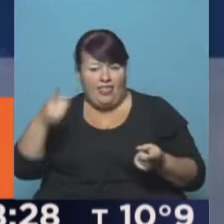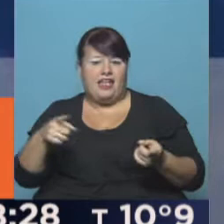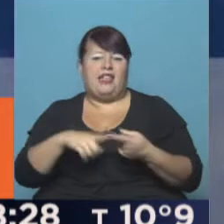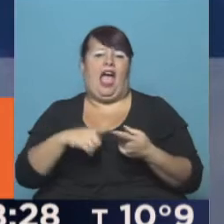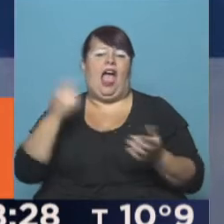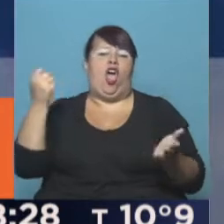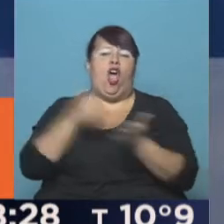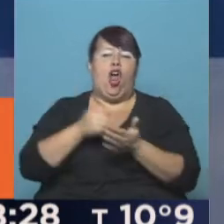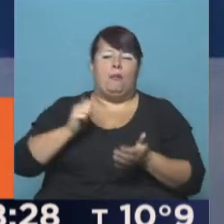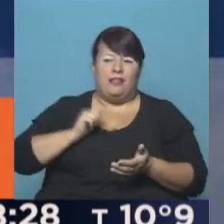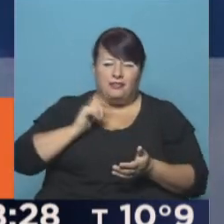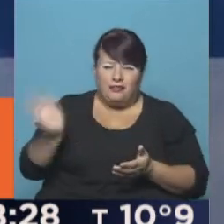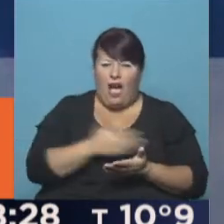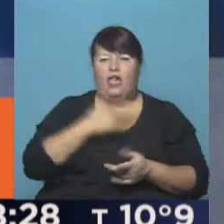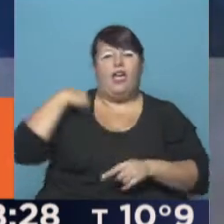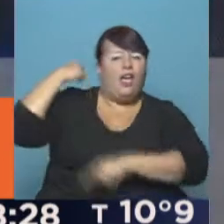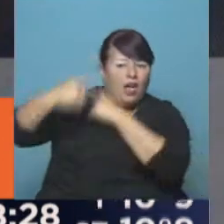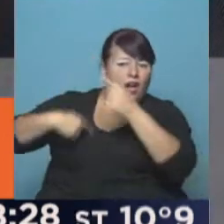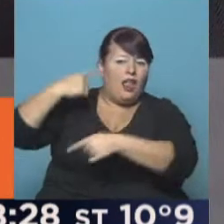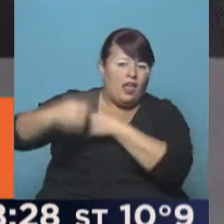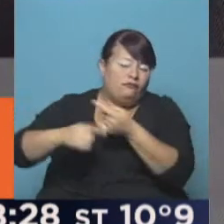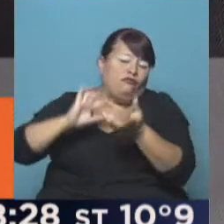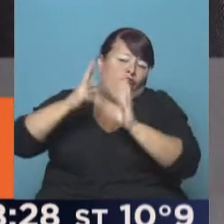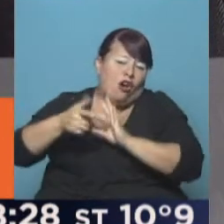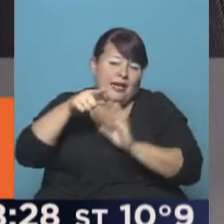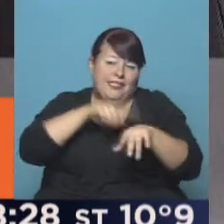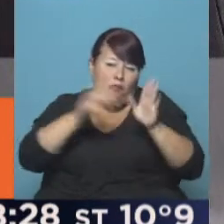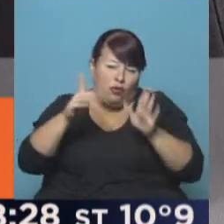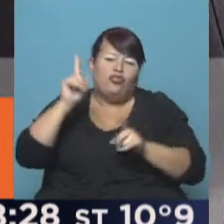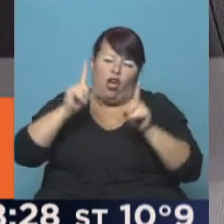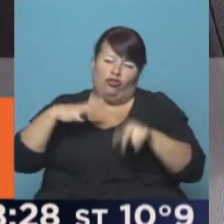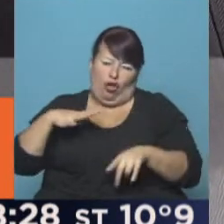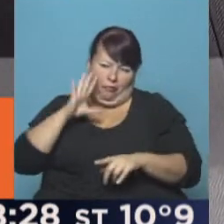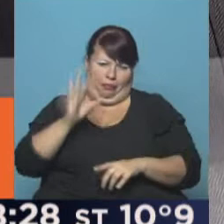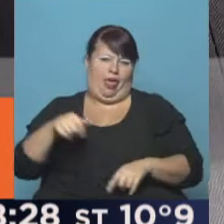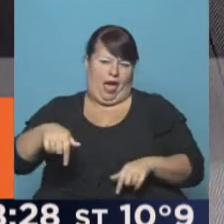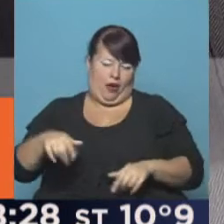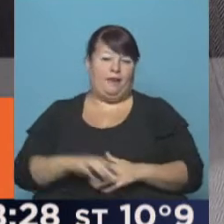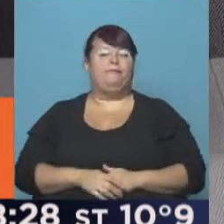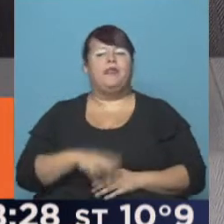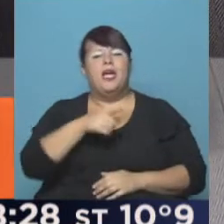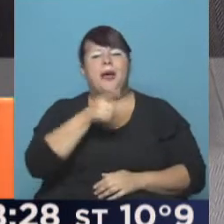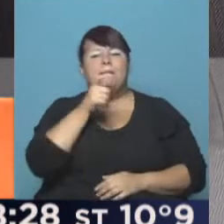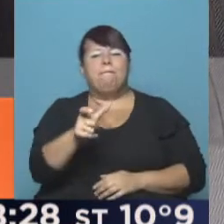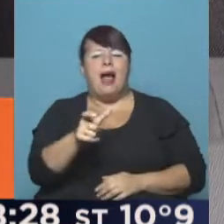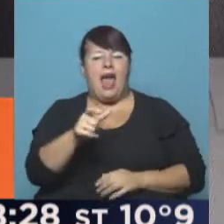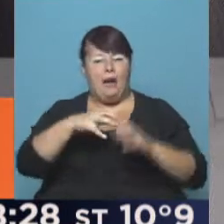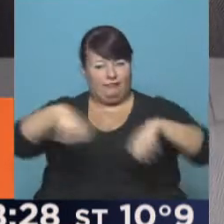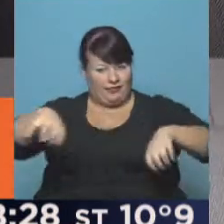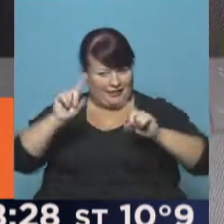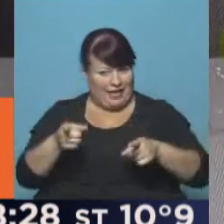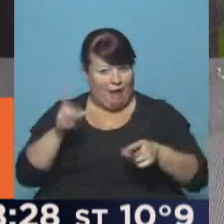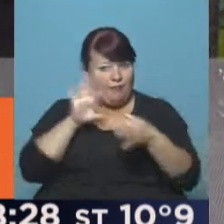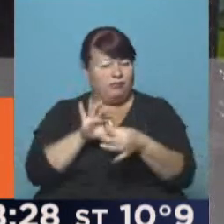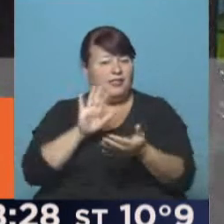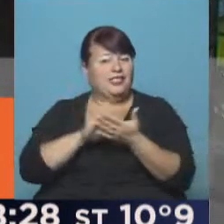los golpes de Estado, y muchas de las herencias de alguna manera de ese periodo todavía se reflejan en el día de hoy, ¿no? Marcelo, ¿la palabra grieta también la podemos